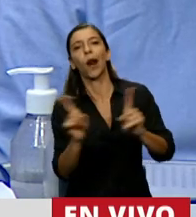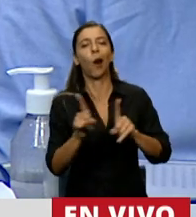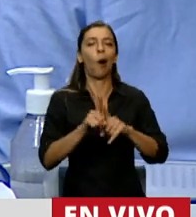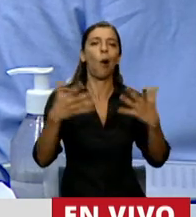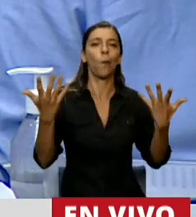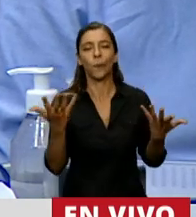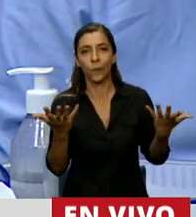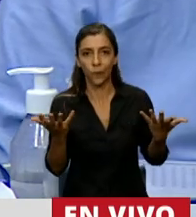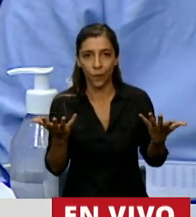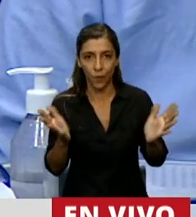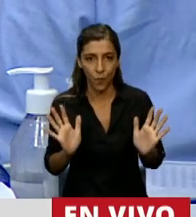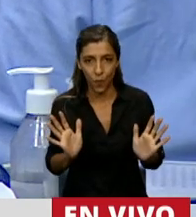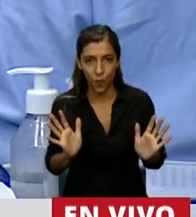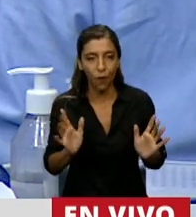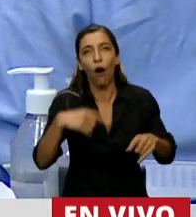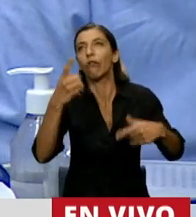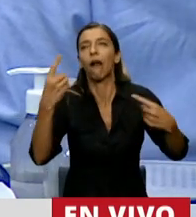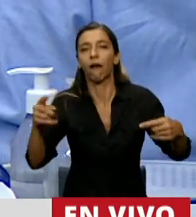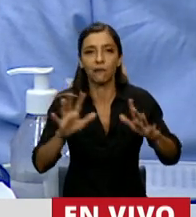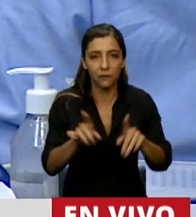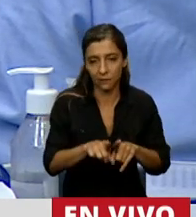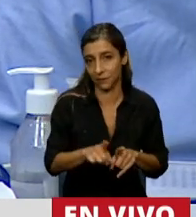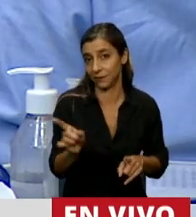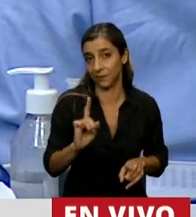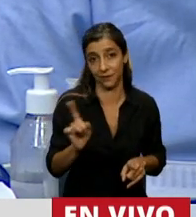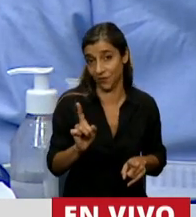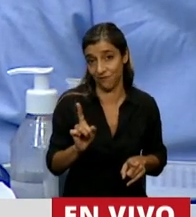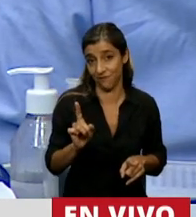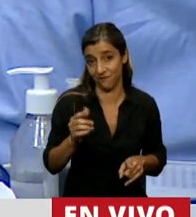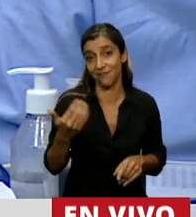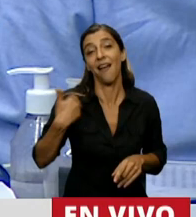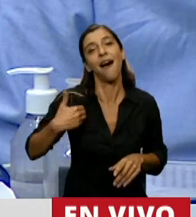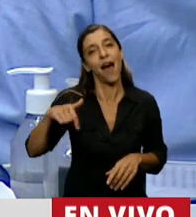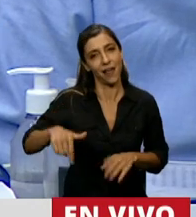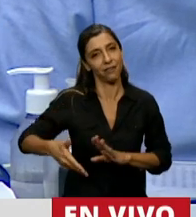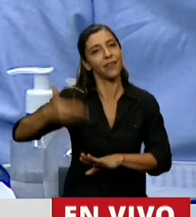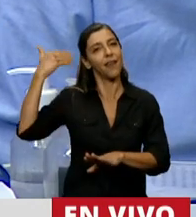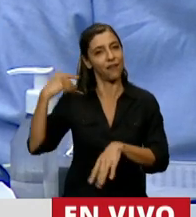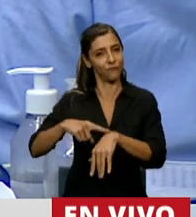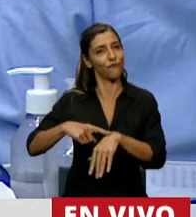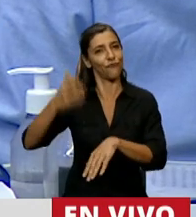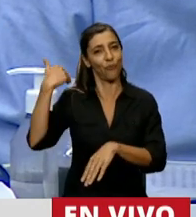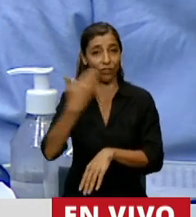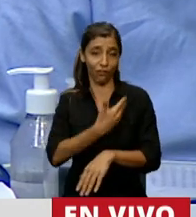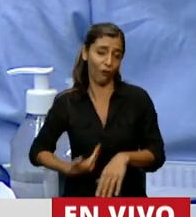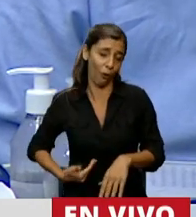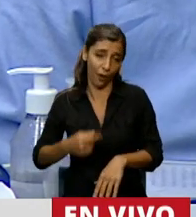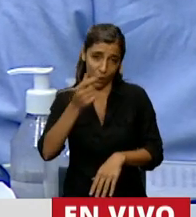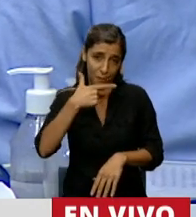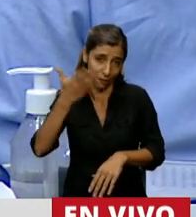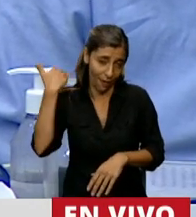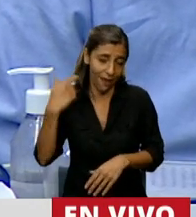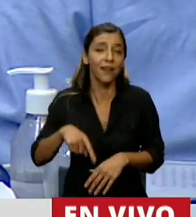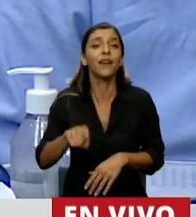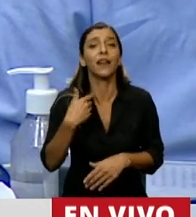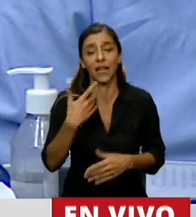no todo da lo mismo. Se ha desfinanciado en la Argentina en otras épocas, en el gobierno anterior, el